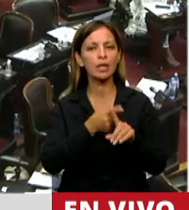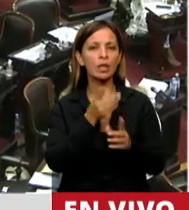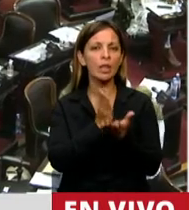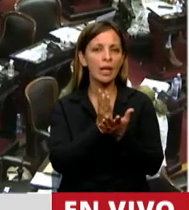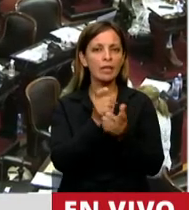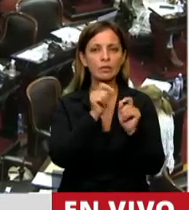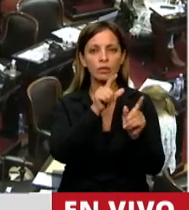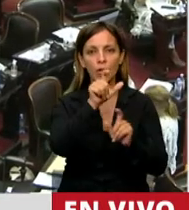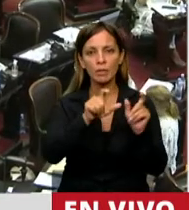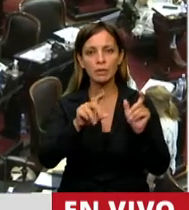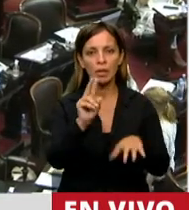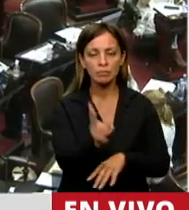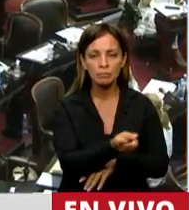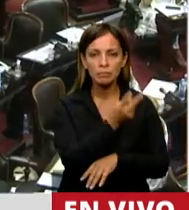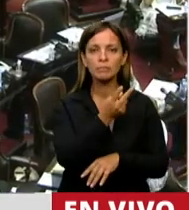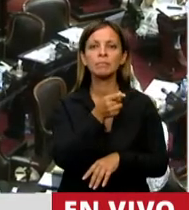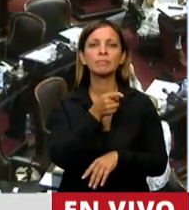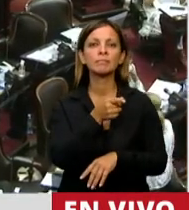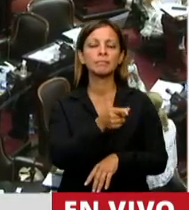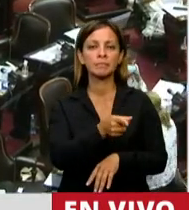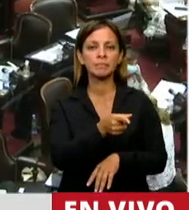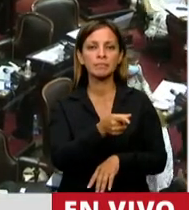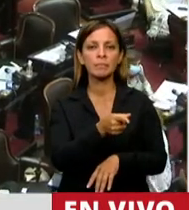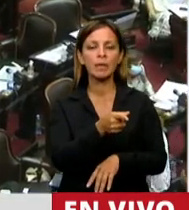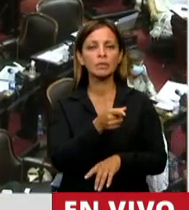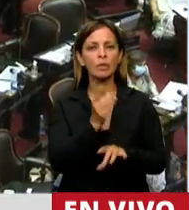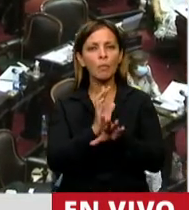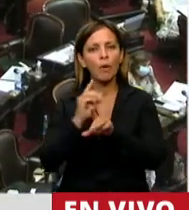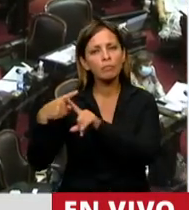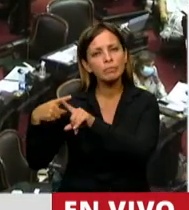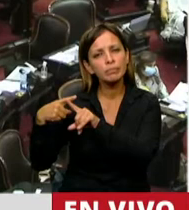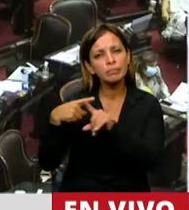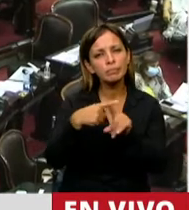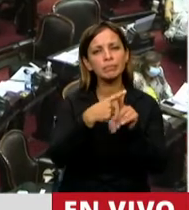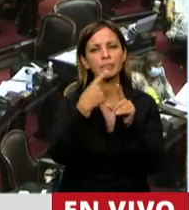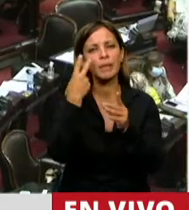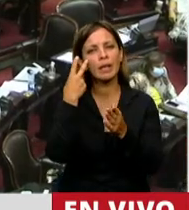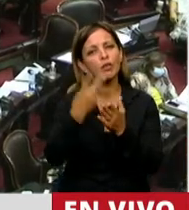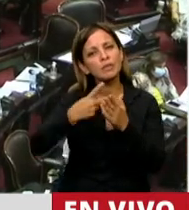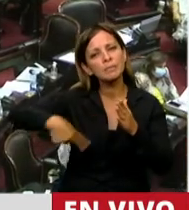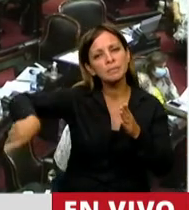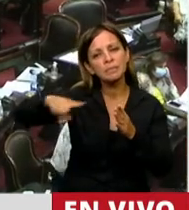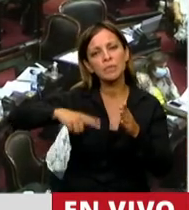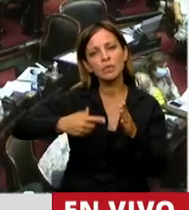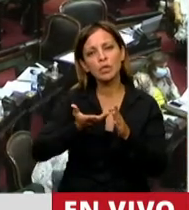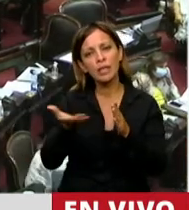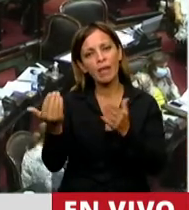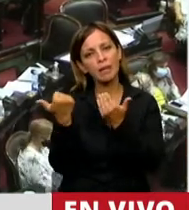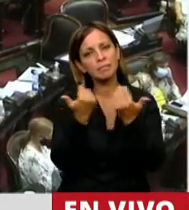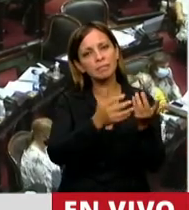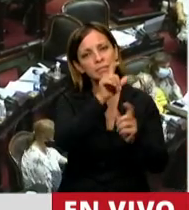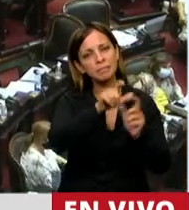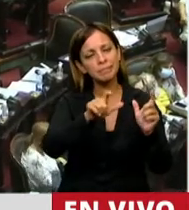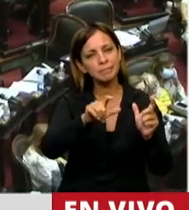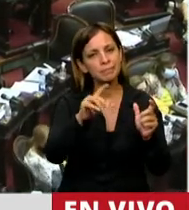las víctimas es parte de una cadena de reconocimientos que la sociedad tiene frente a quienes sufren